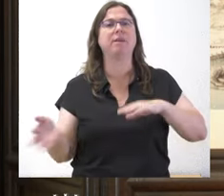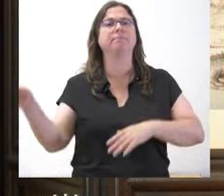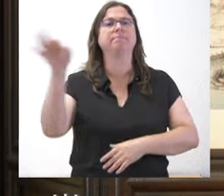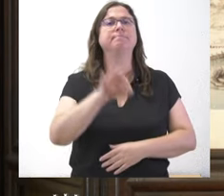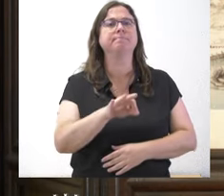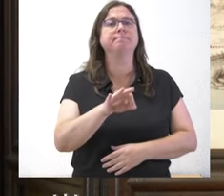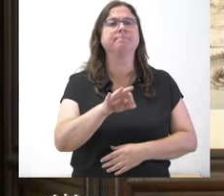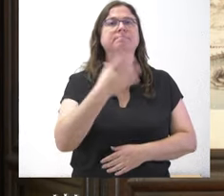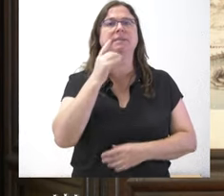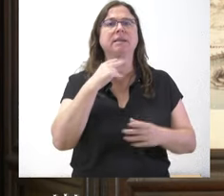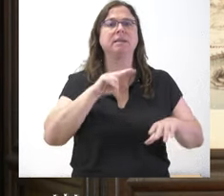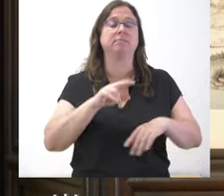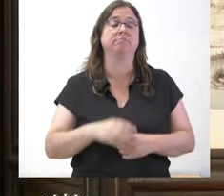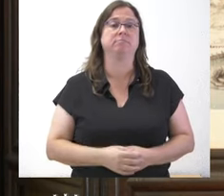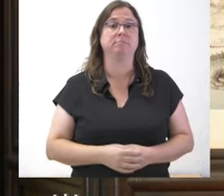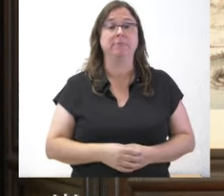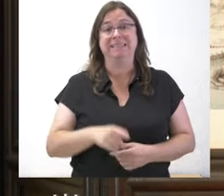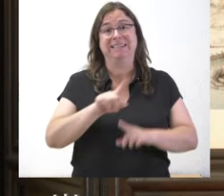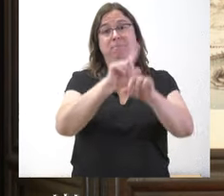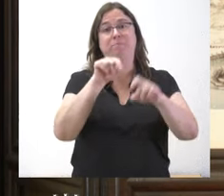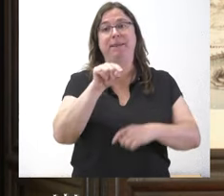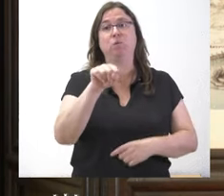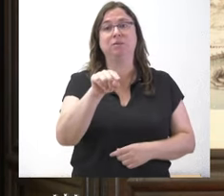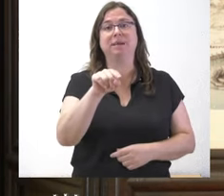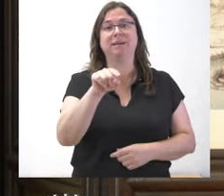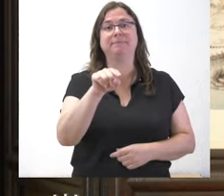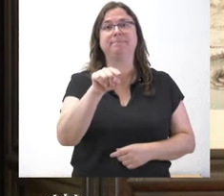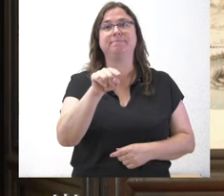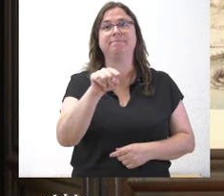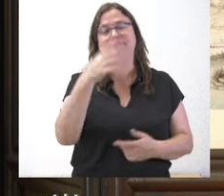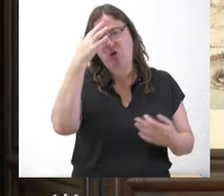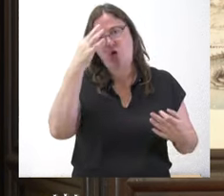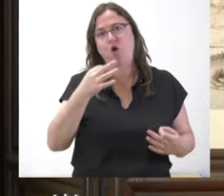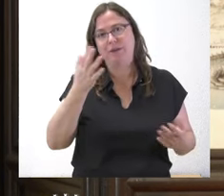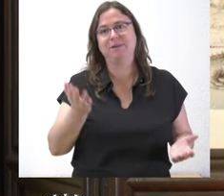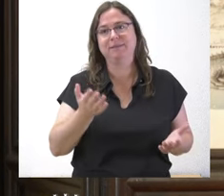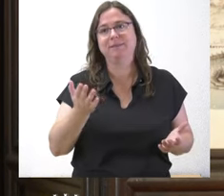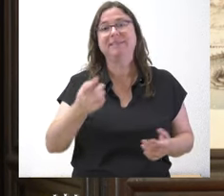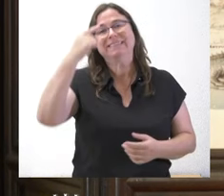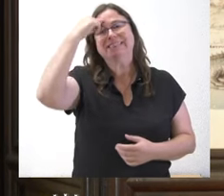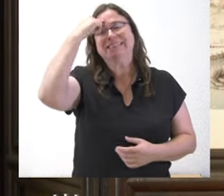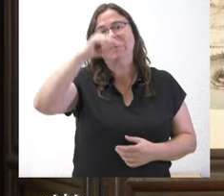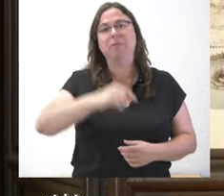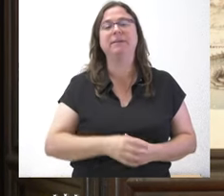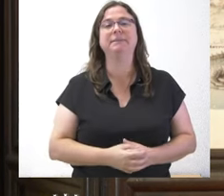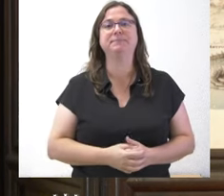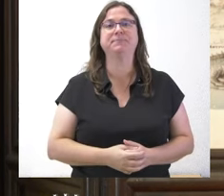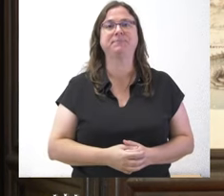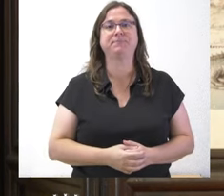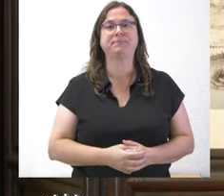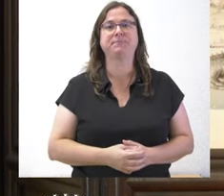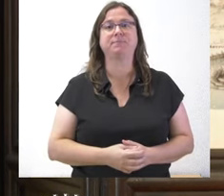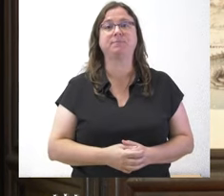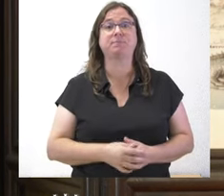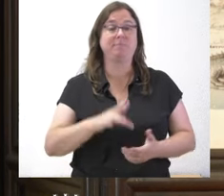a bueno respecto esta esta pregunta lógicamente como saben ustedes después